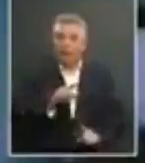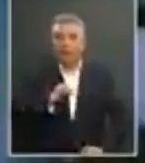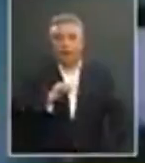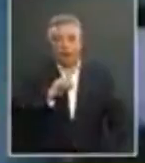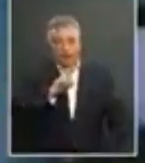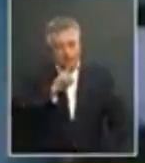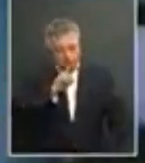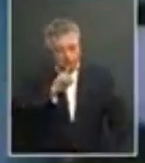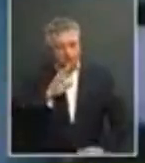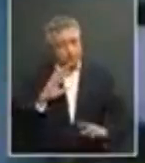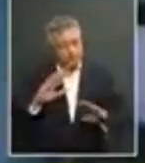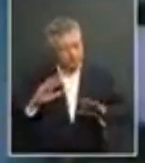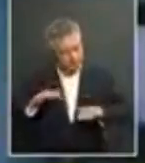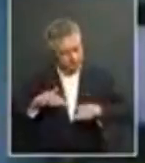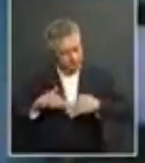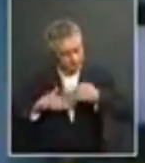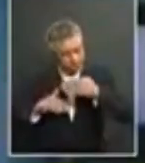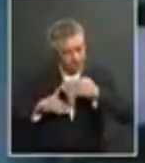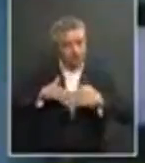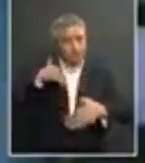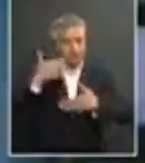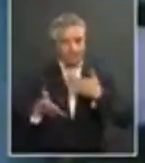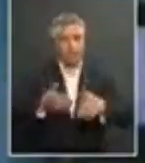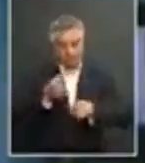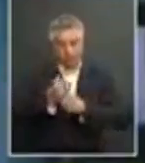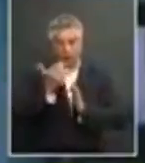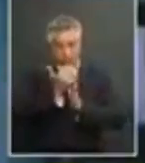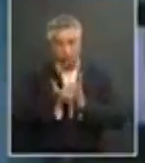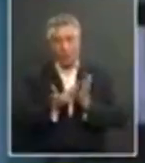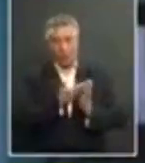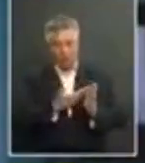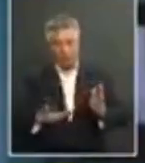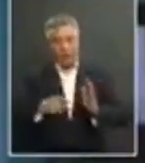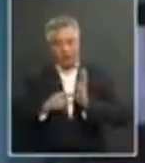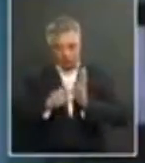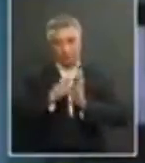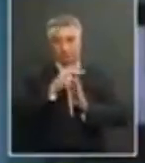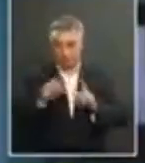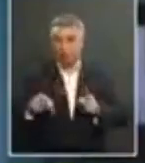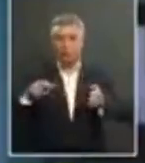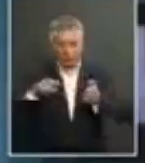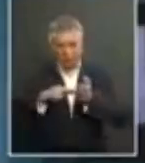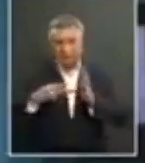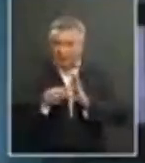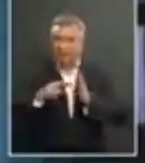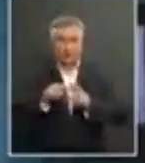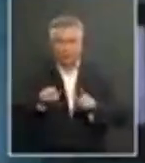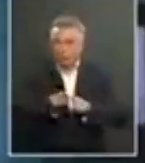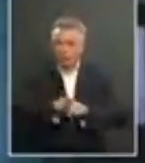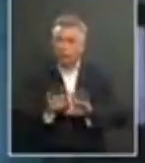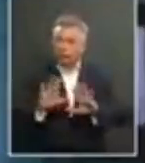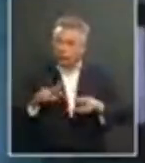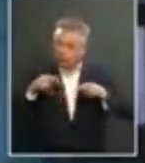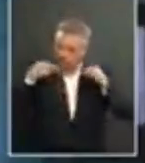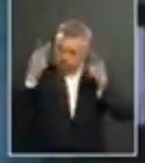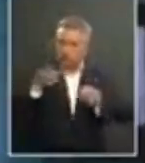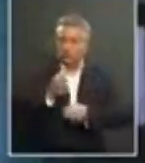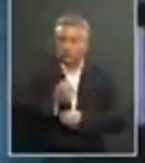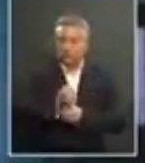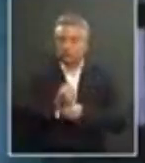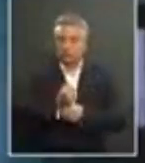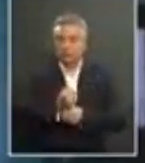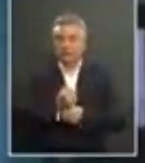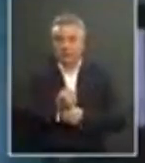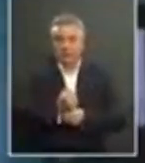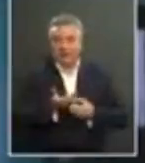dificultades, llevar adelante gran parte de ese programa de gobierno a pesar de esas dificultades. Creo que podemos y tenemos la capacidad